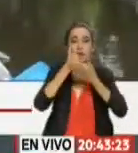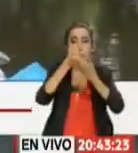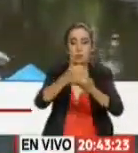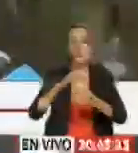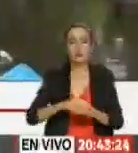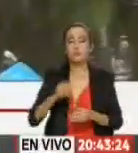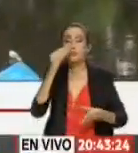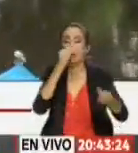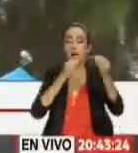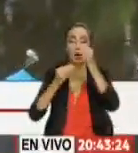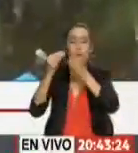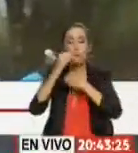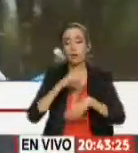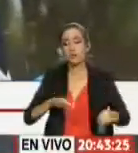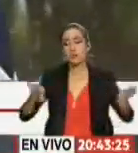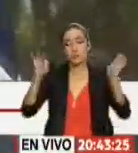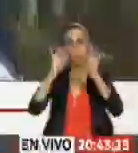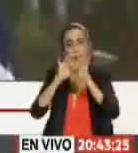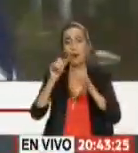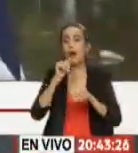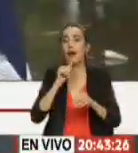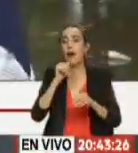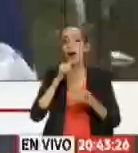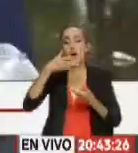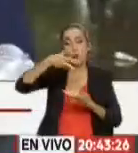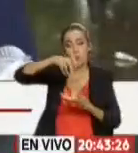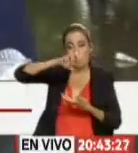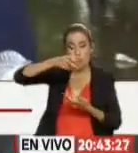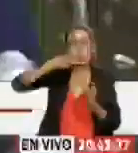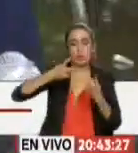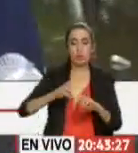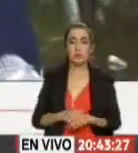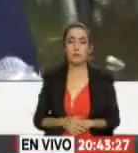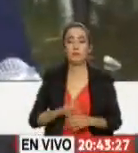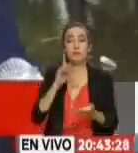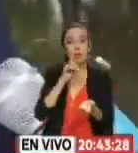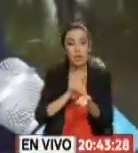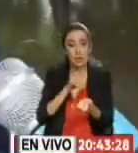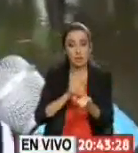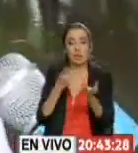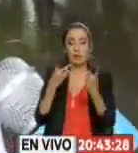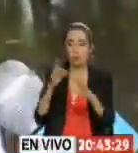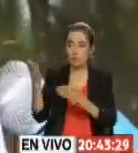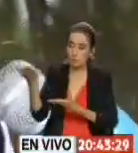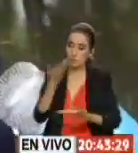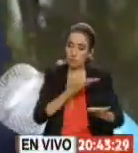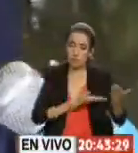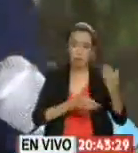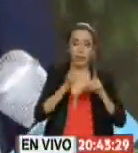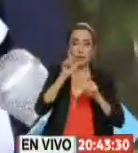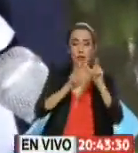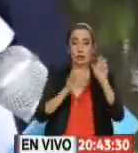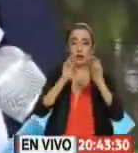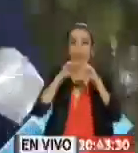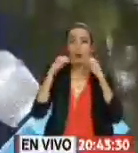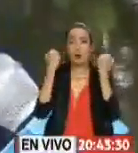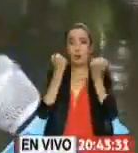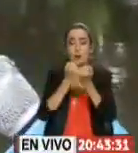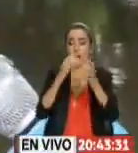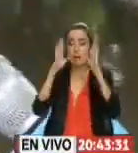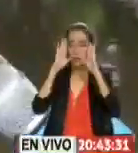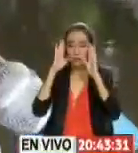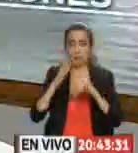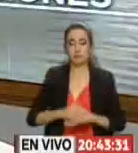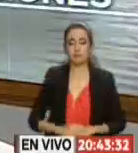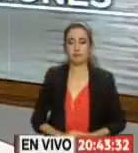que es lo más urgente, en agua. Y estaremos trayendo también médicos y personal efectivo, funcionarios del MIES, para que también